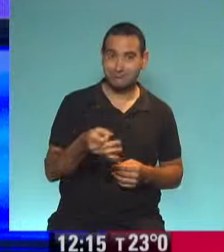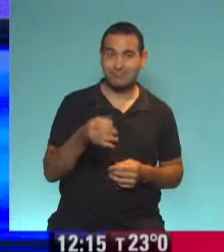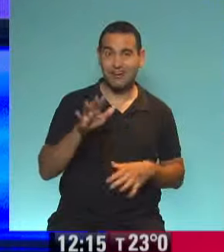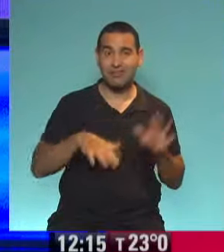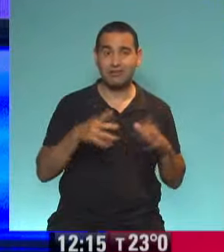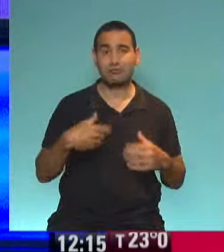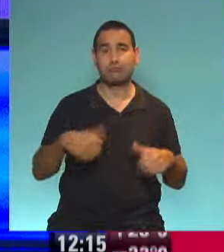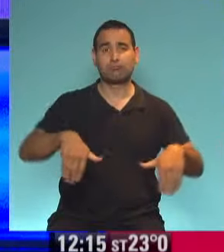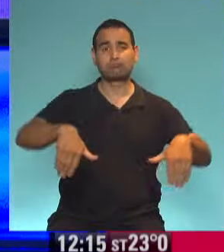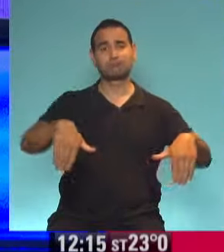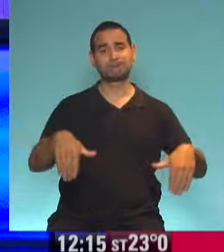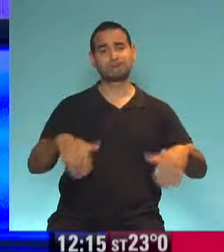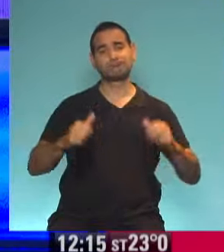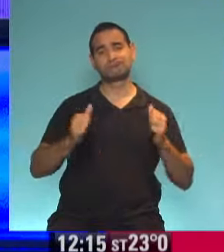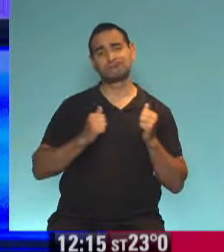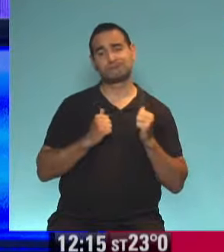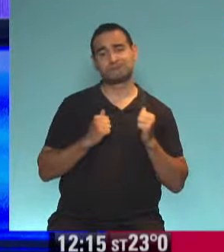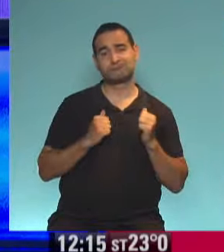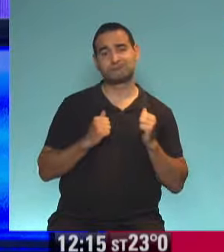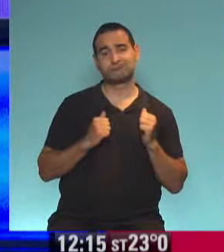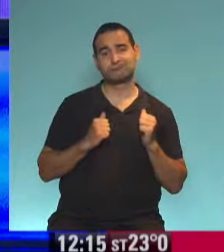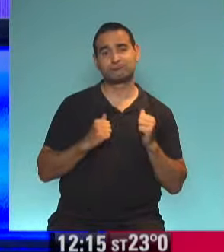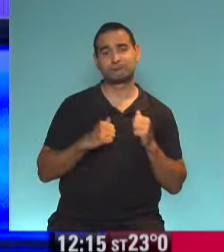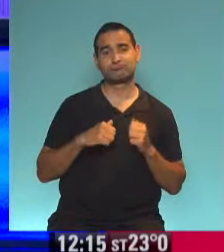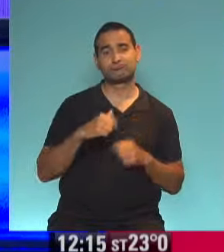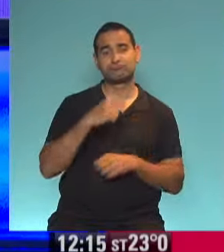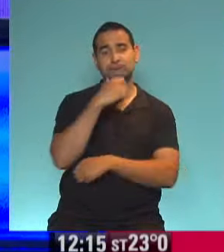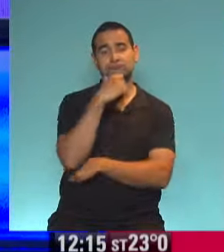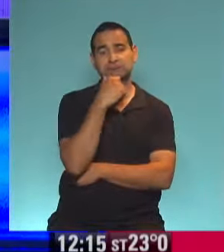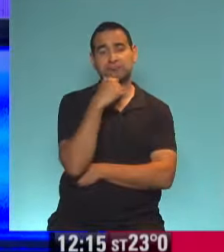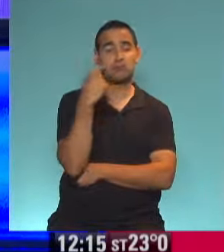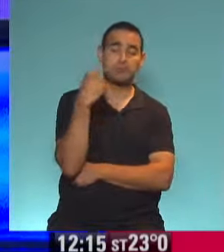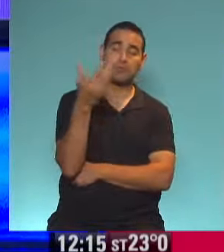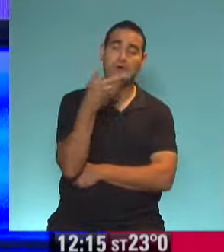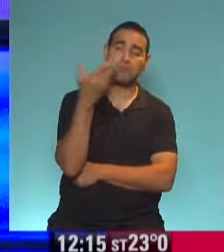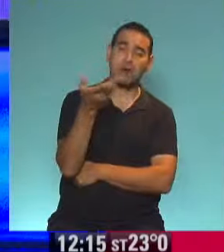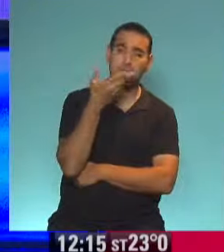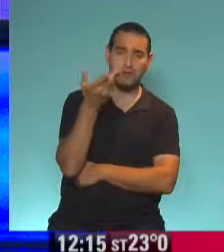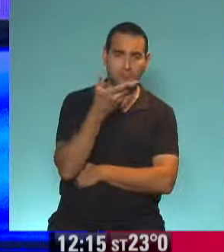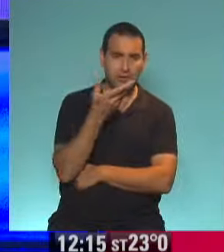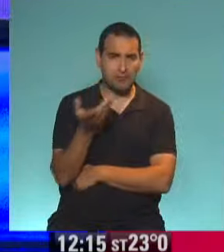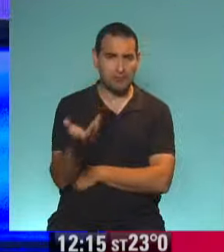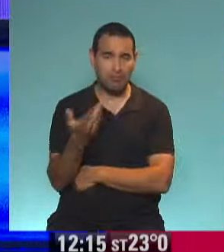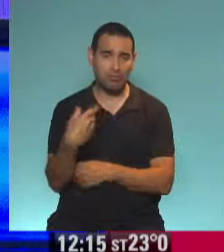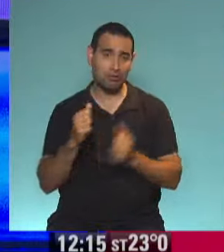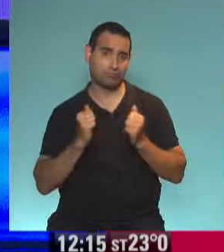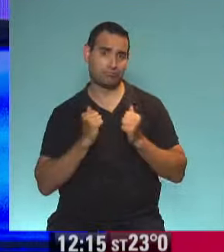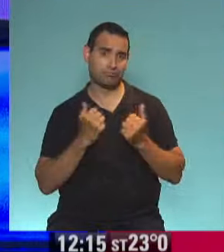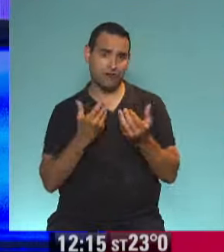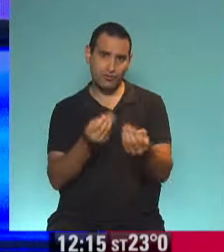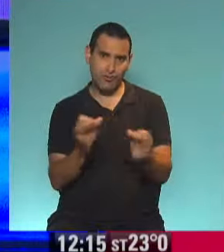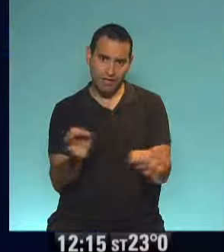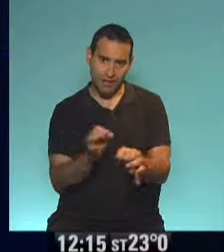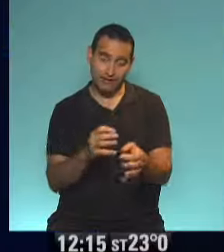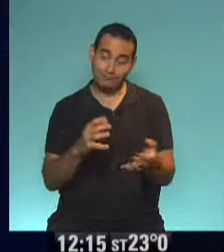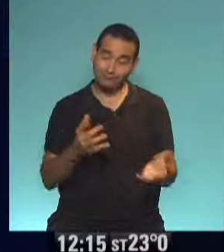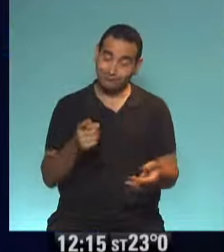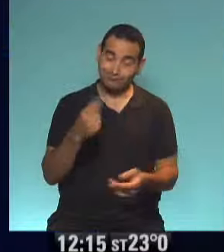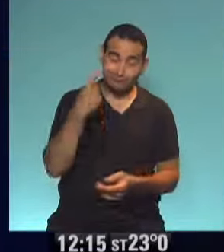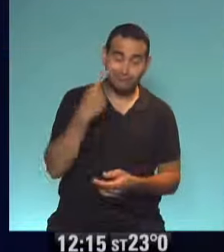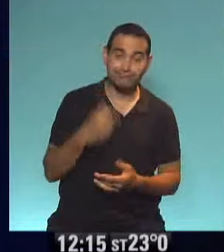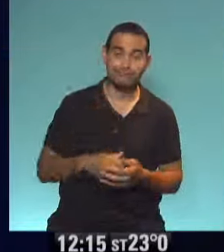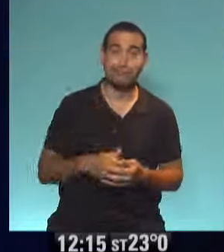en el sillón o en la silla o en el piso donde estés sentado, opinando, hablando, y uno no hace nada. No hace. Por eso está bueno. Y